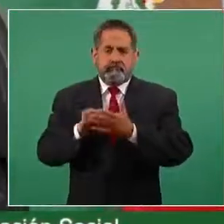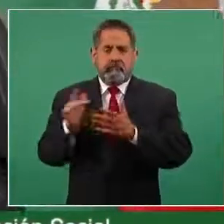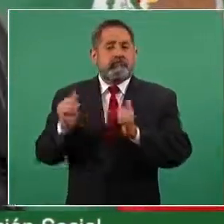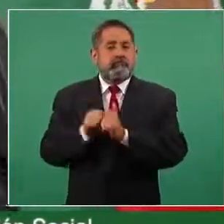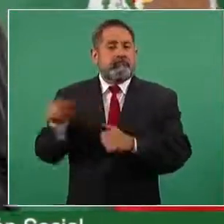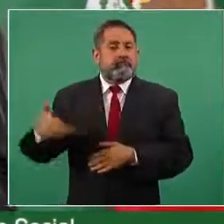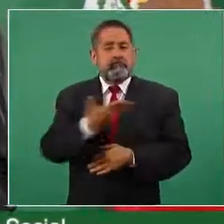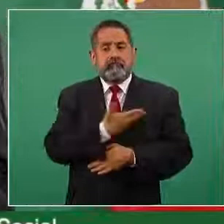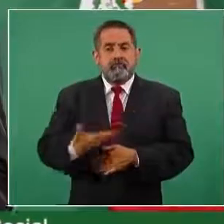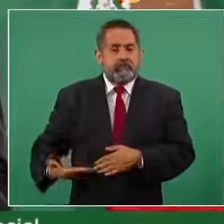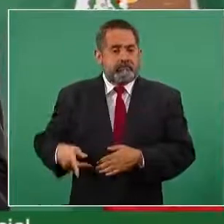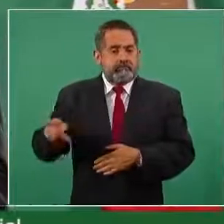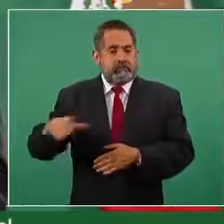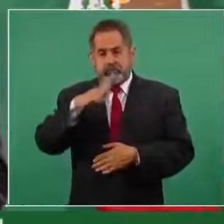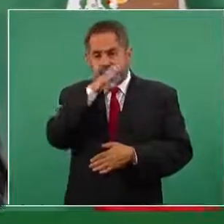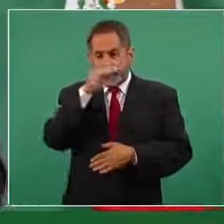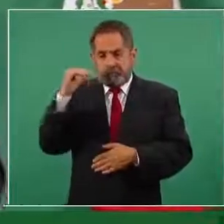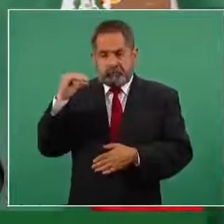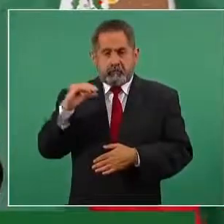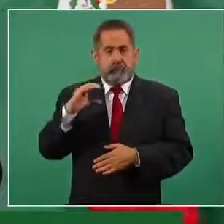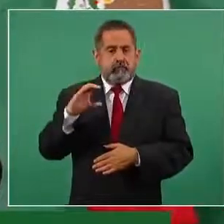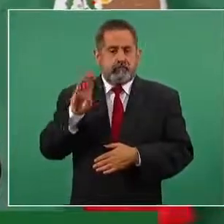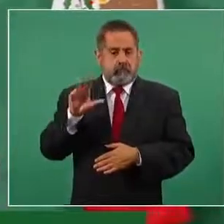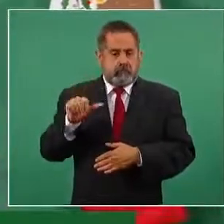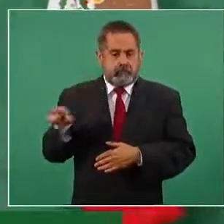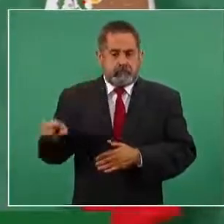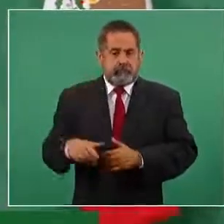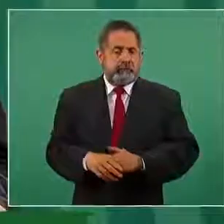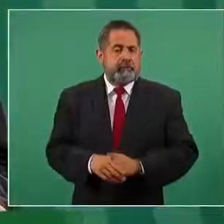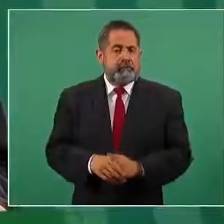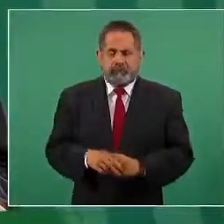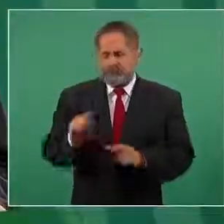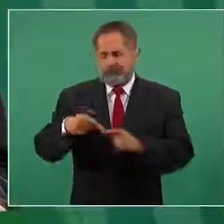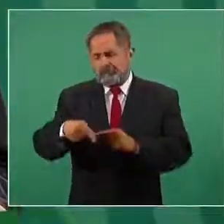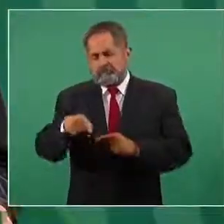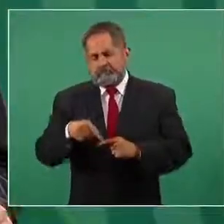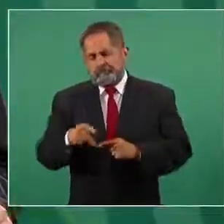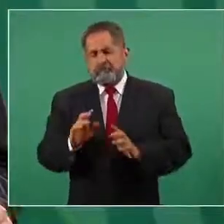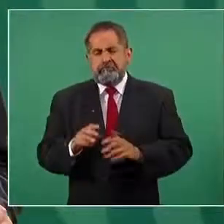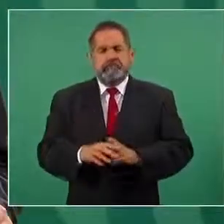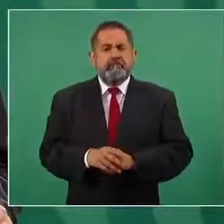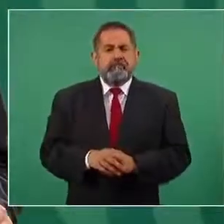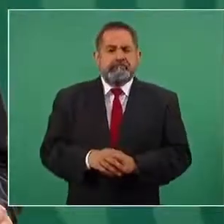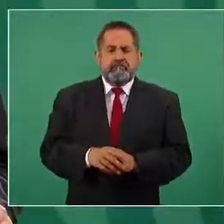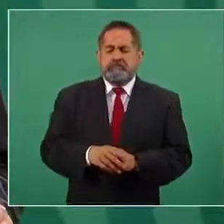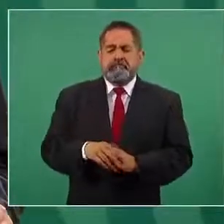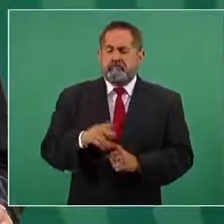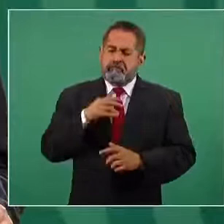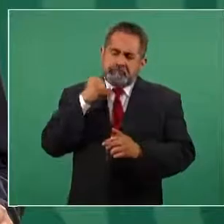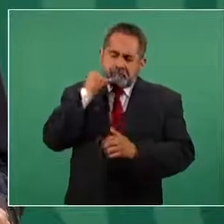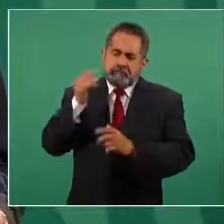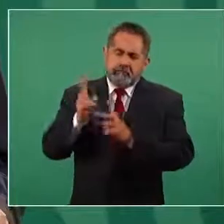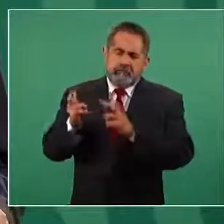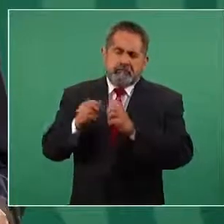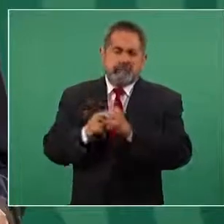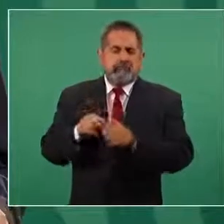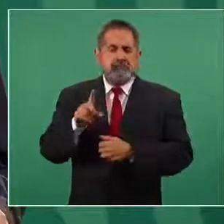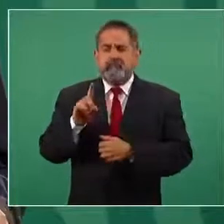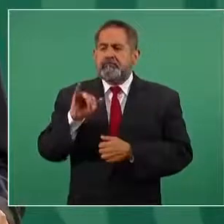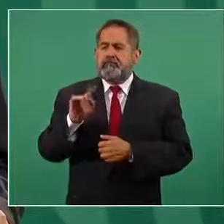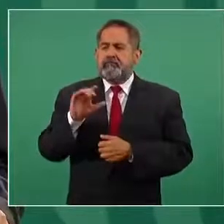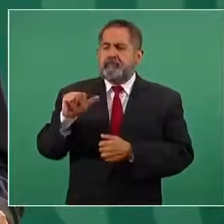el presidente de Cuba. En un momento más voy a hablar con el presidente